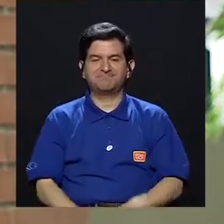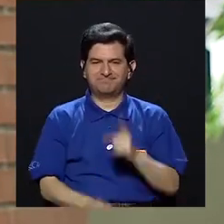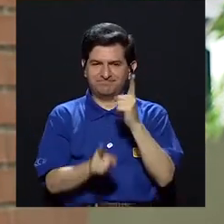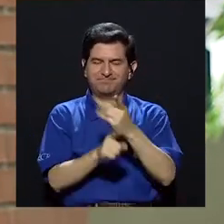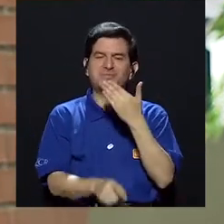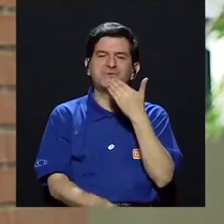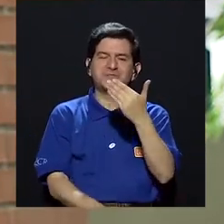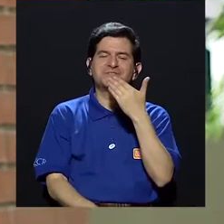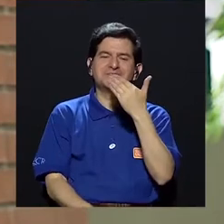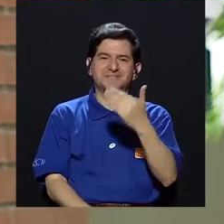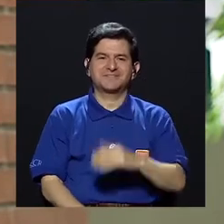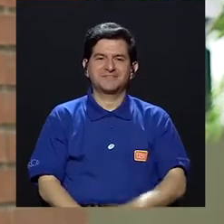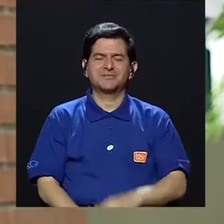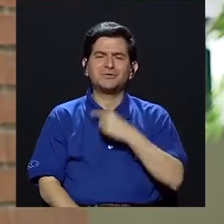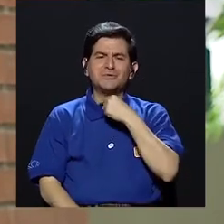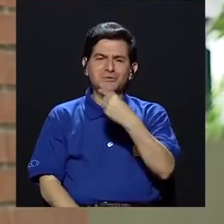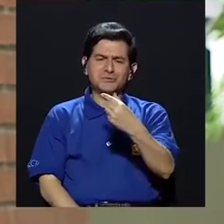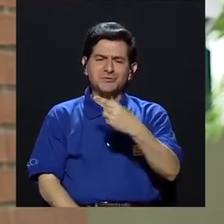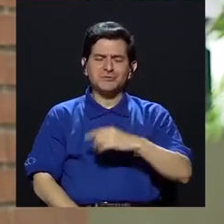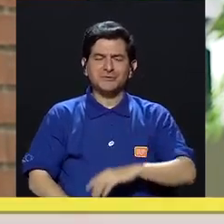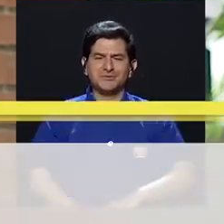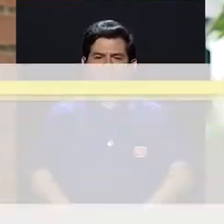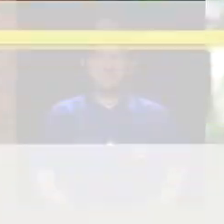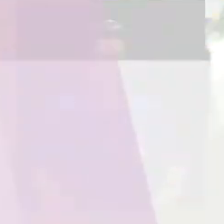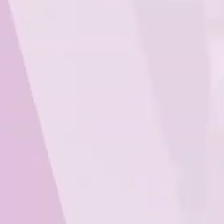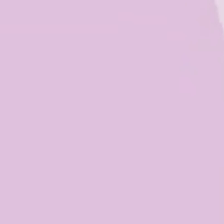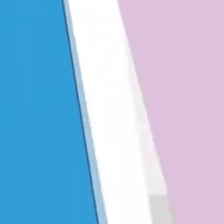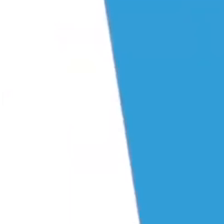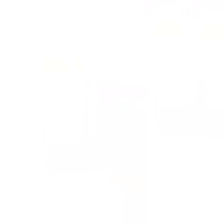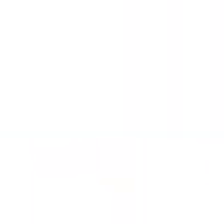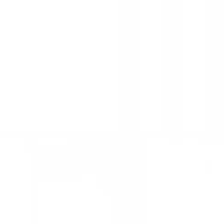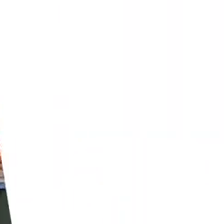Así es. Muchas gracias. Con mucho gusto.